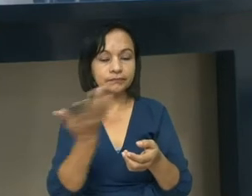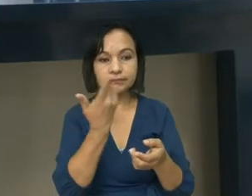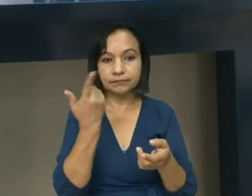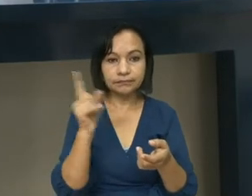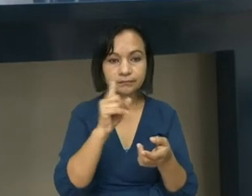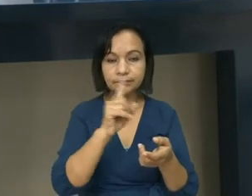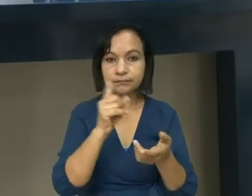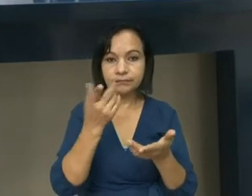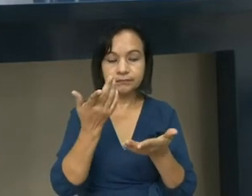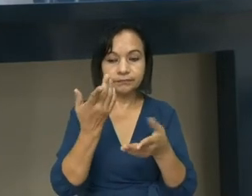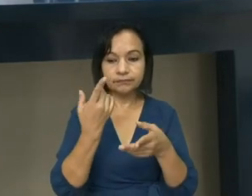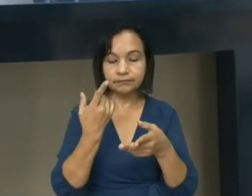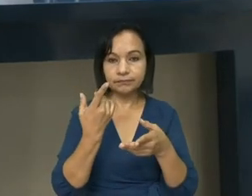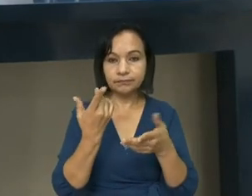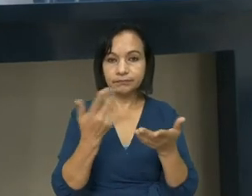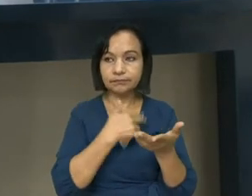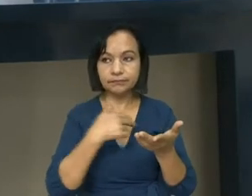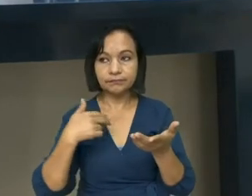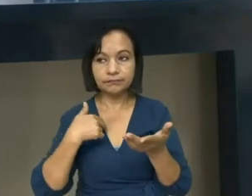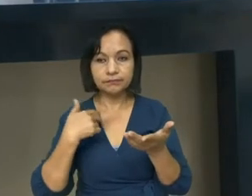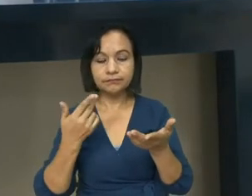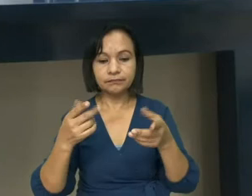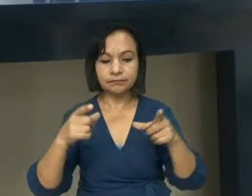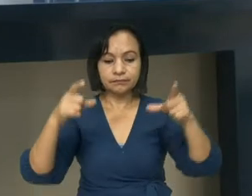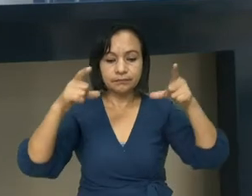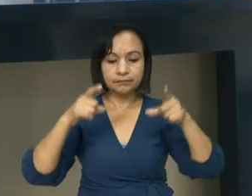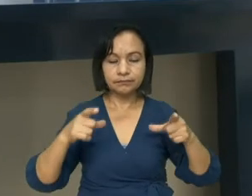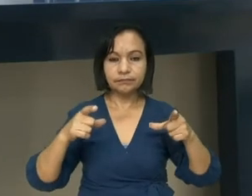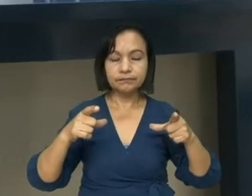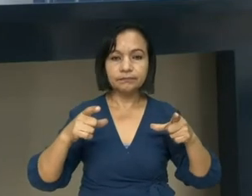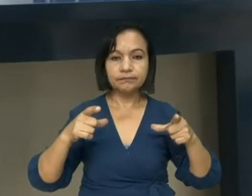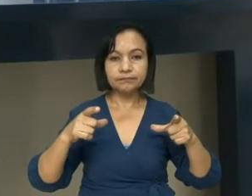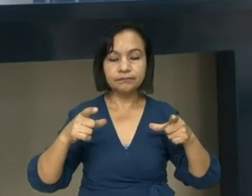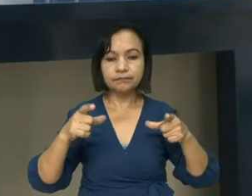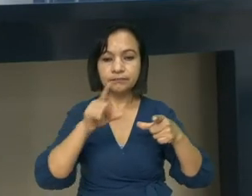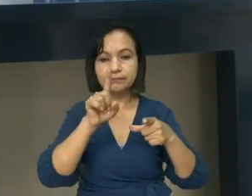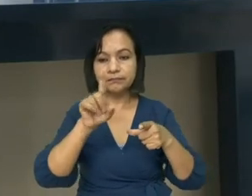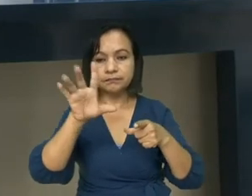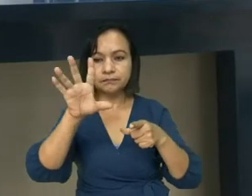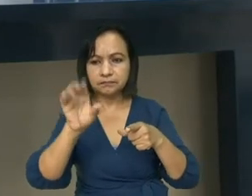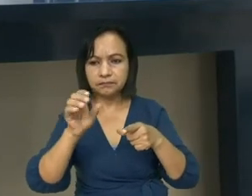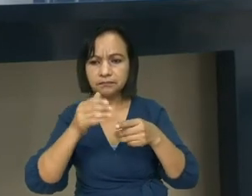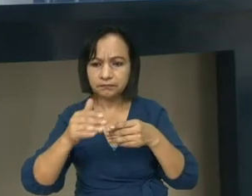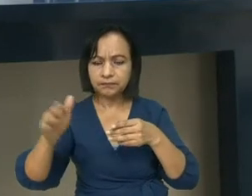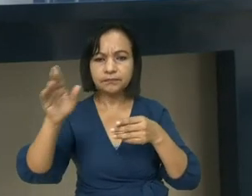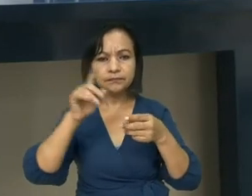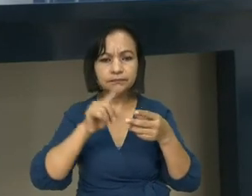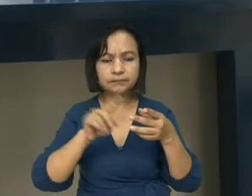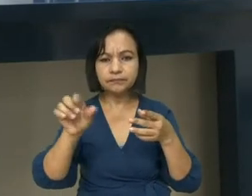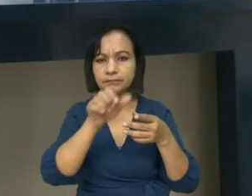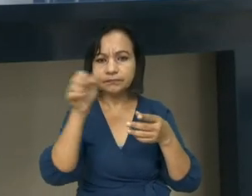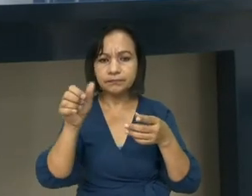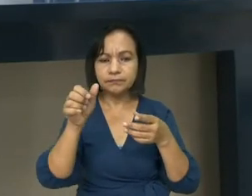costo adicional, porque hay platos, como te decía, entradas de 150 en adelante. Tenés otros